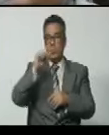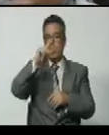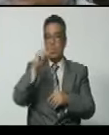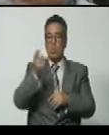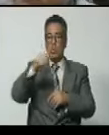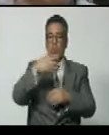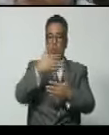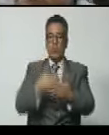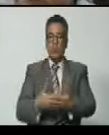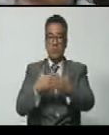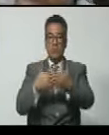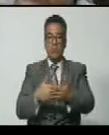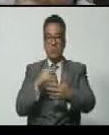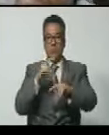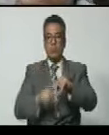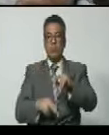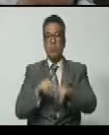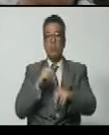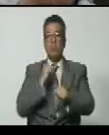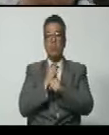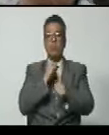su currículum, su formación,